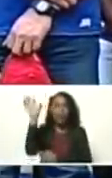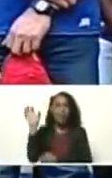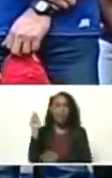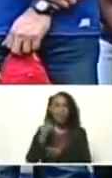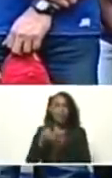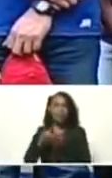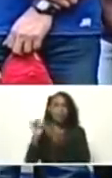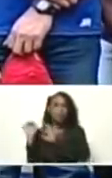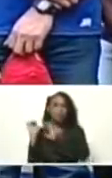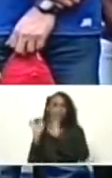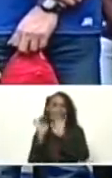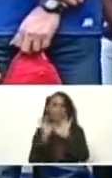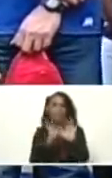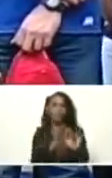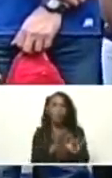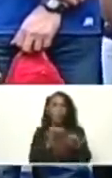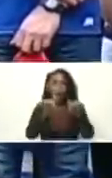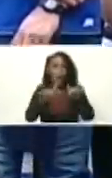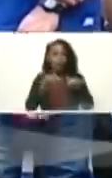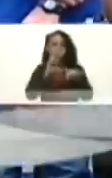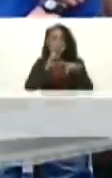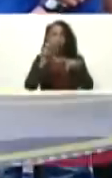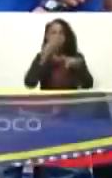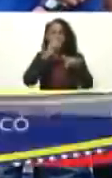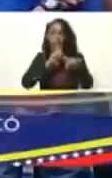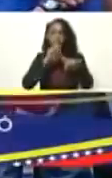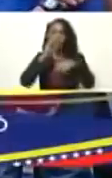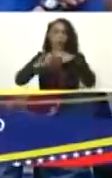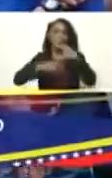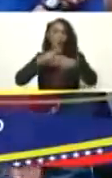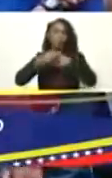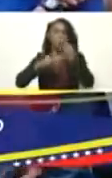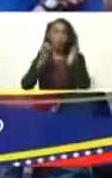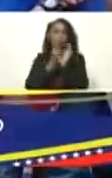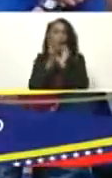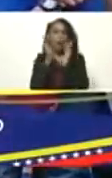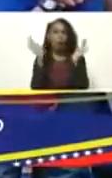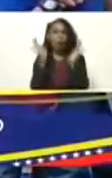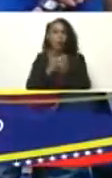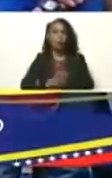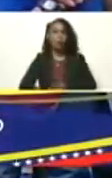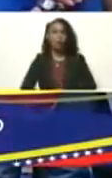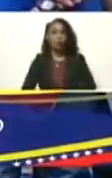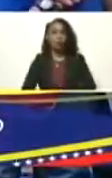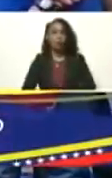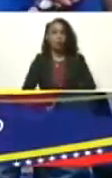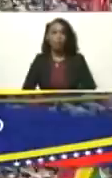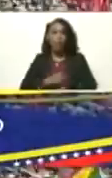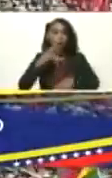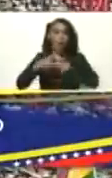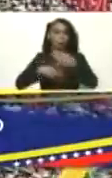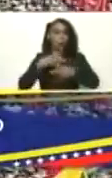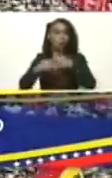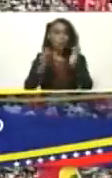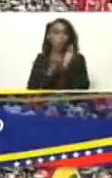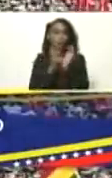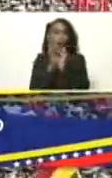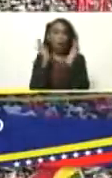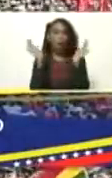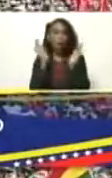presentes en estos 20 años de Revolución de Abril. La Revolución de Abril